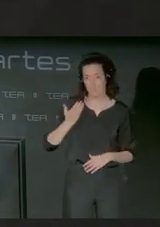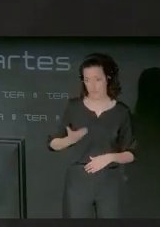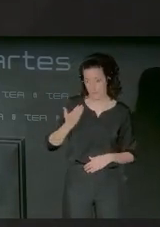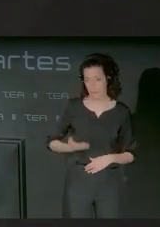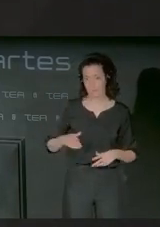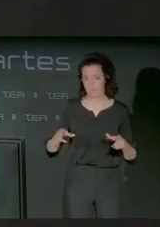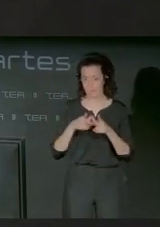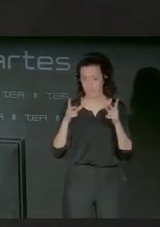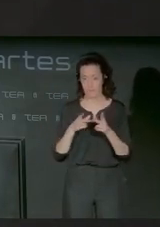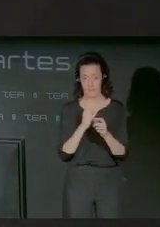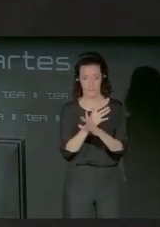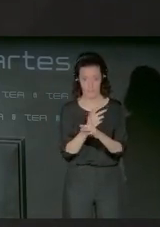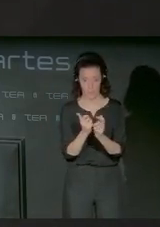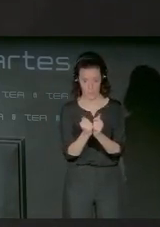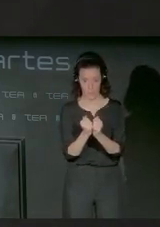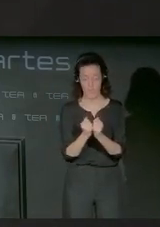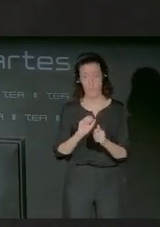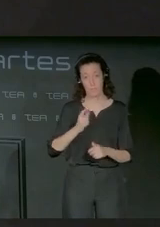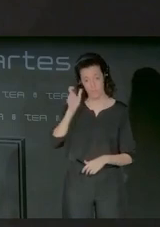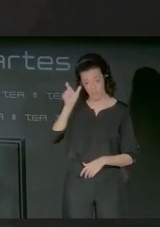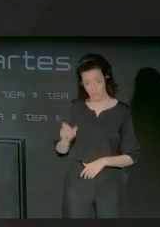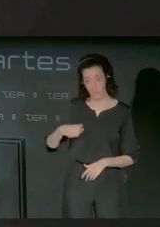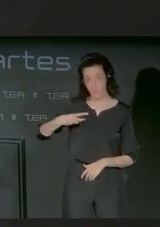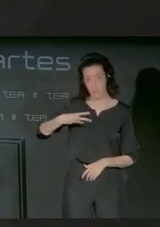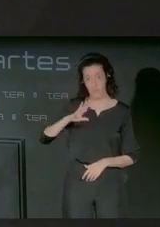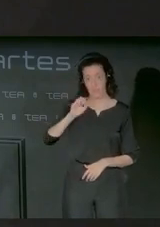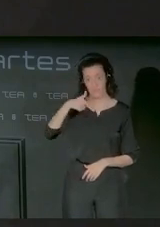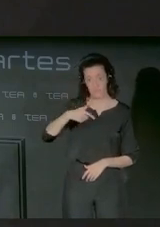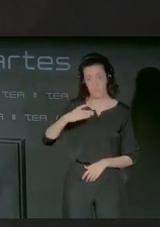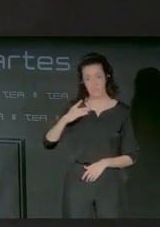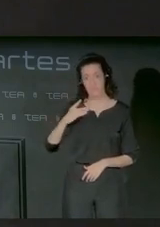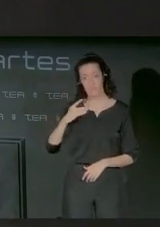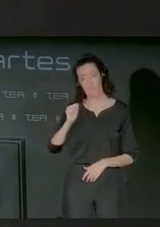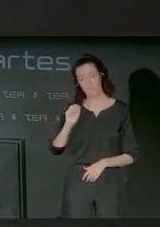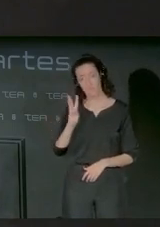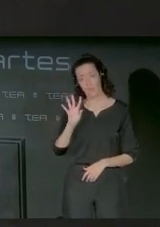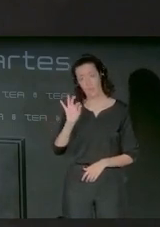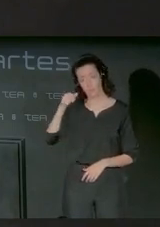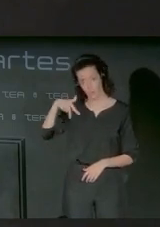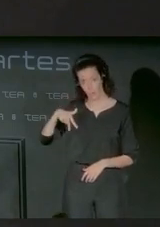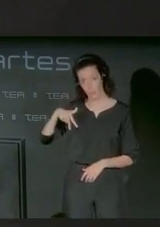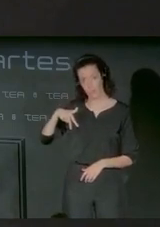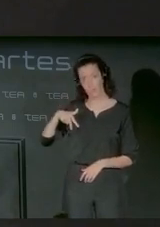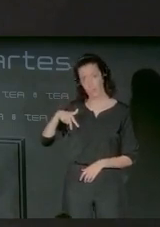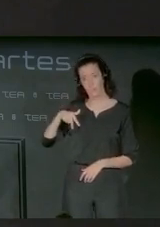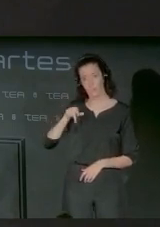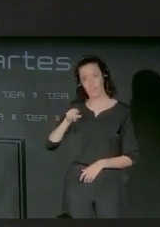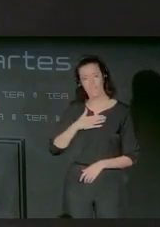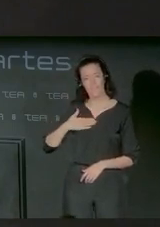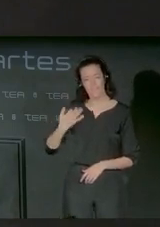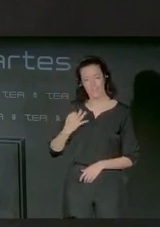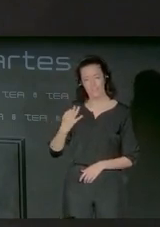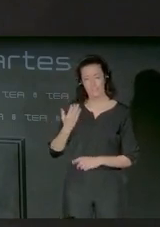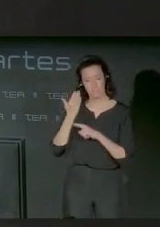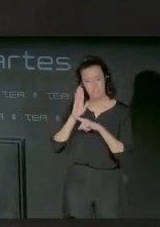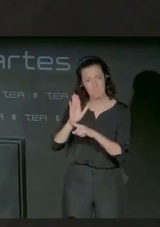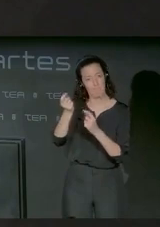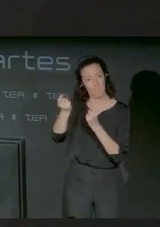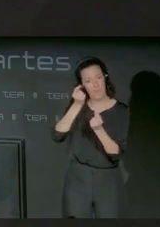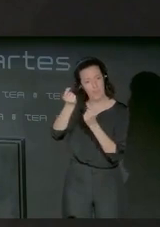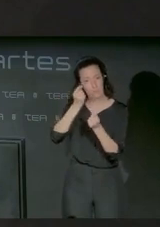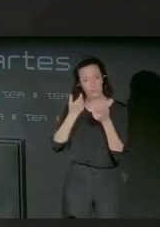intervendrá Martin Dawson, de la Comisión Europea, con el propósito de mostrarnos precisamente cuáles son los principales datos relacionados con el sector